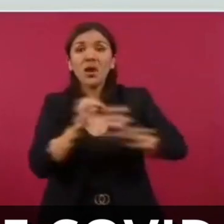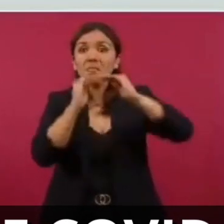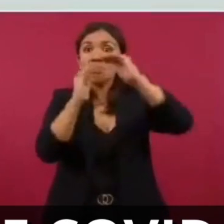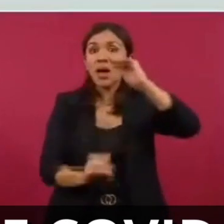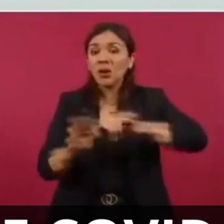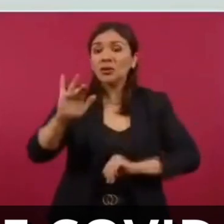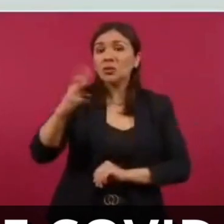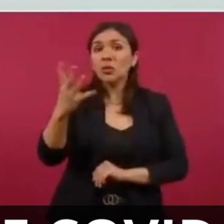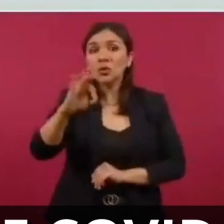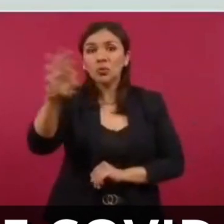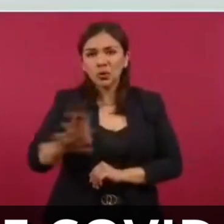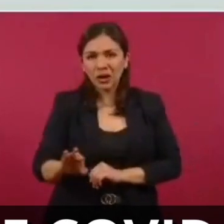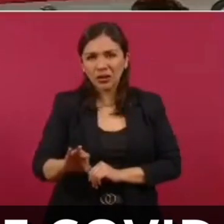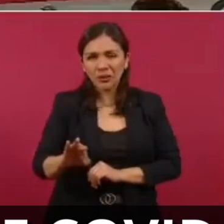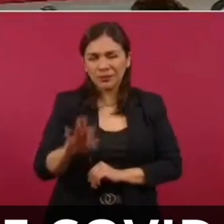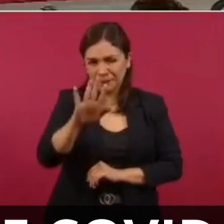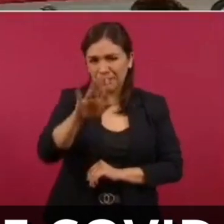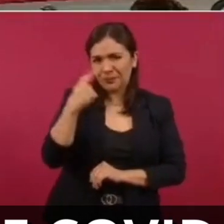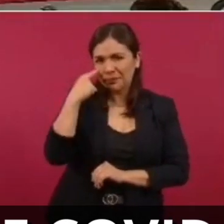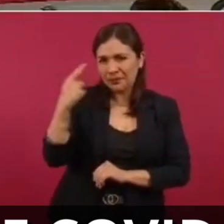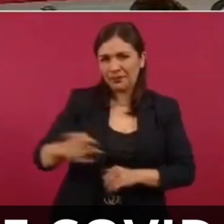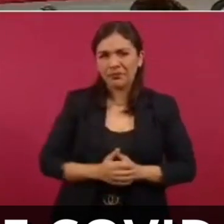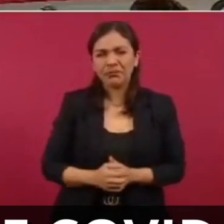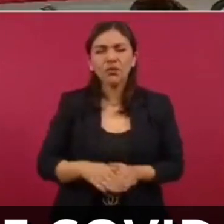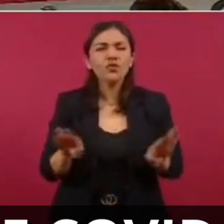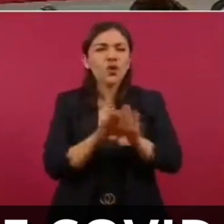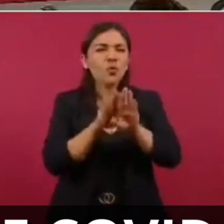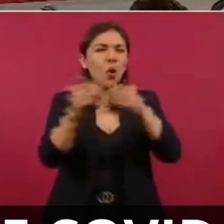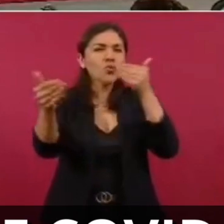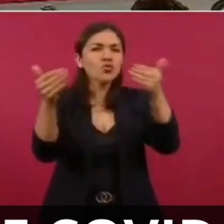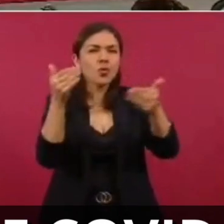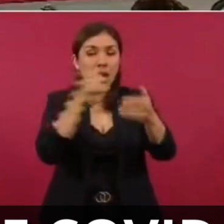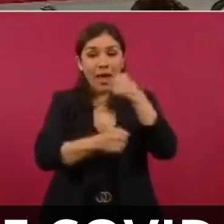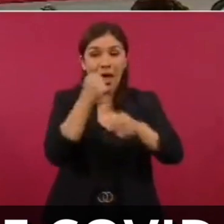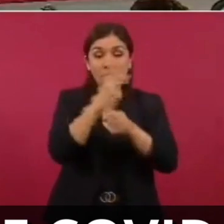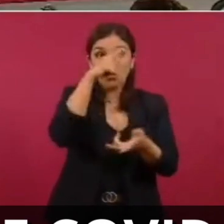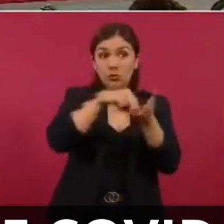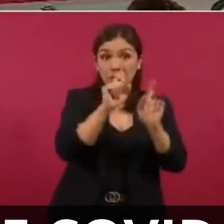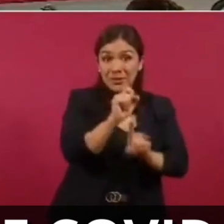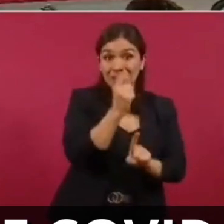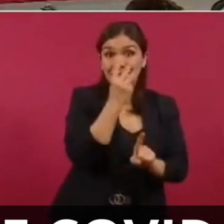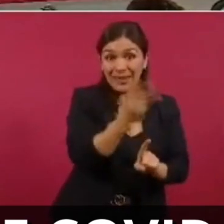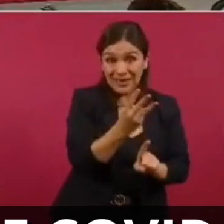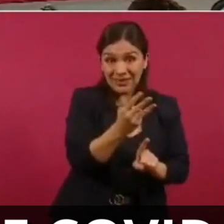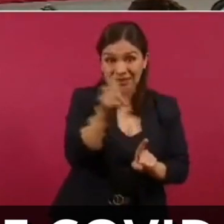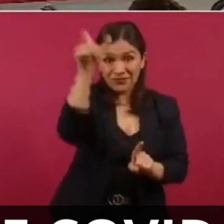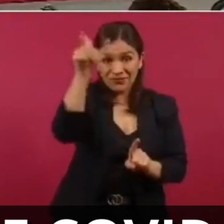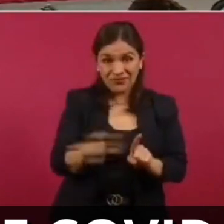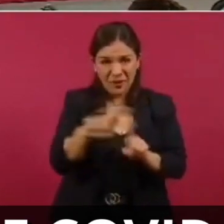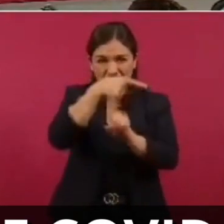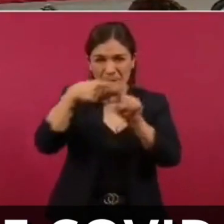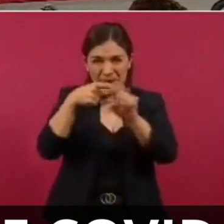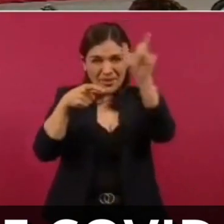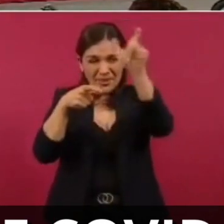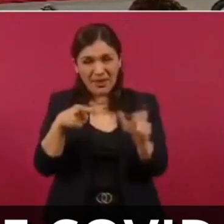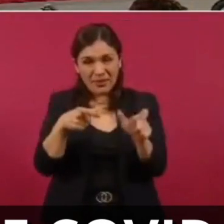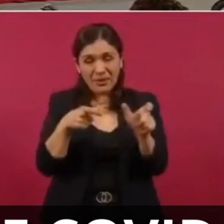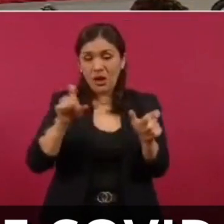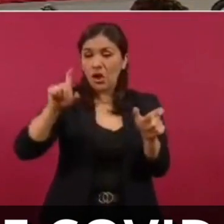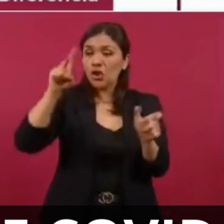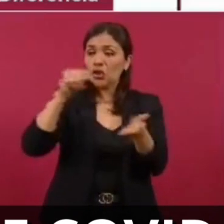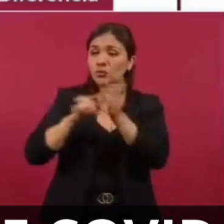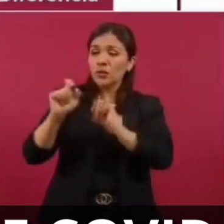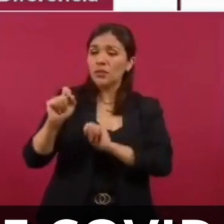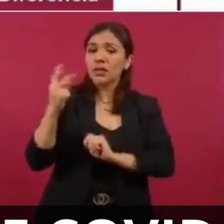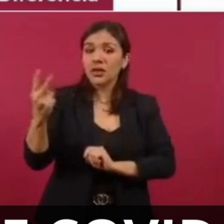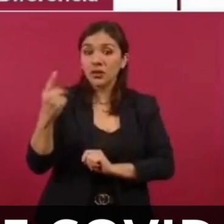54%. Aquí lo que vemos es una comparación de 2023 en la columna de en medio contra 2022 en